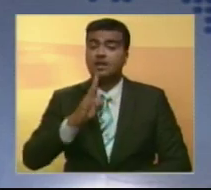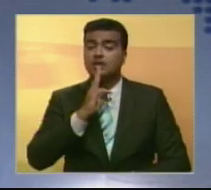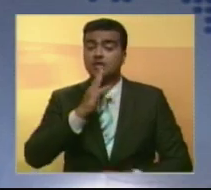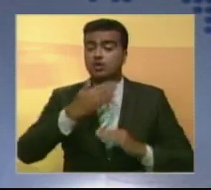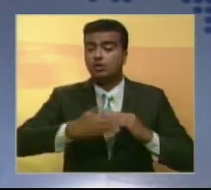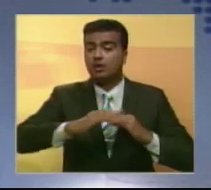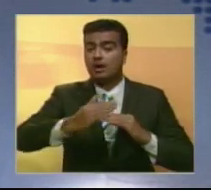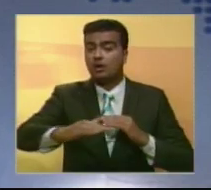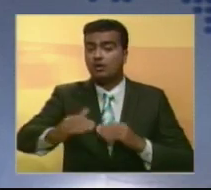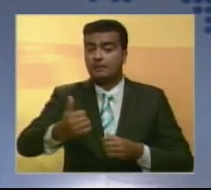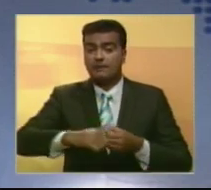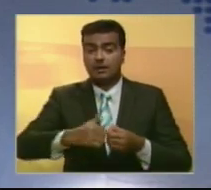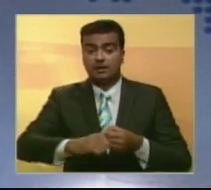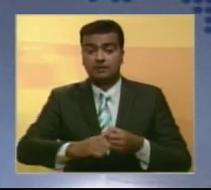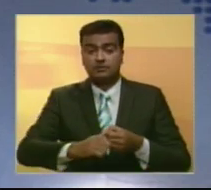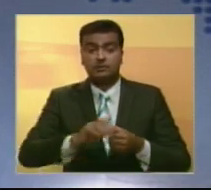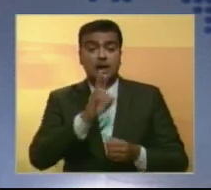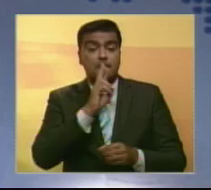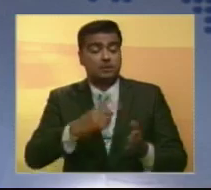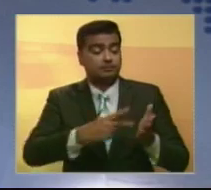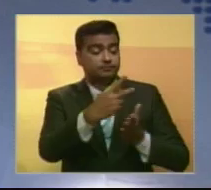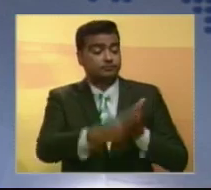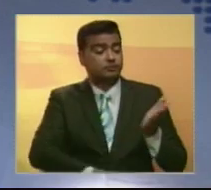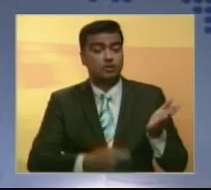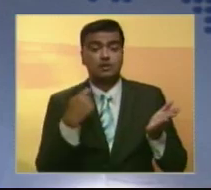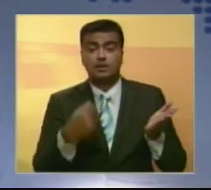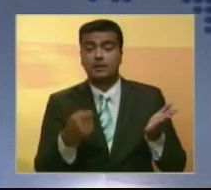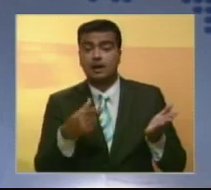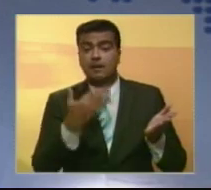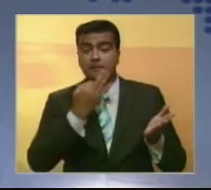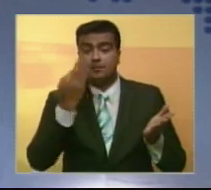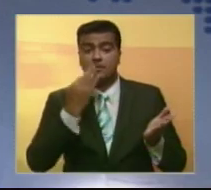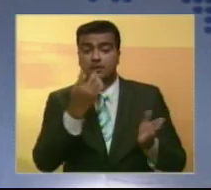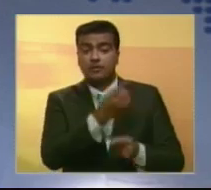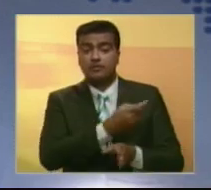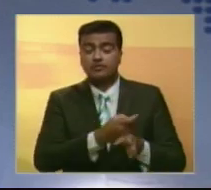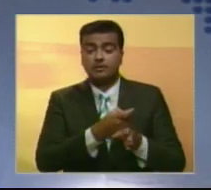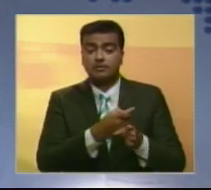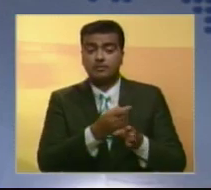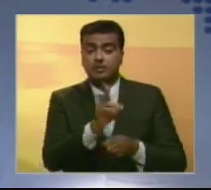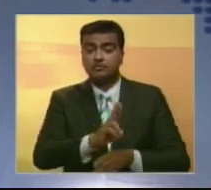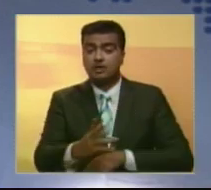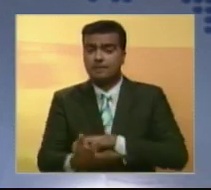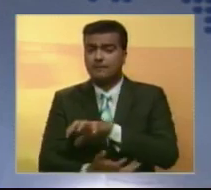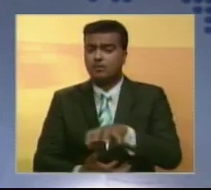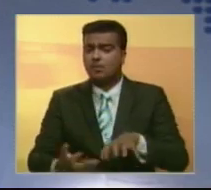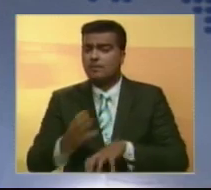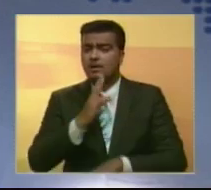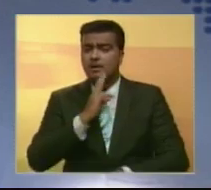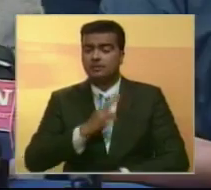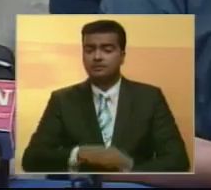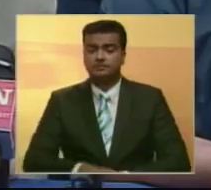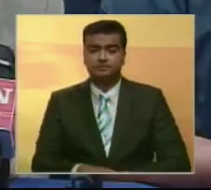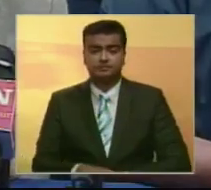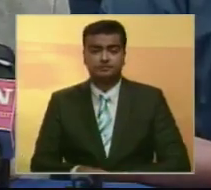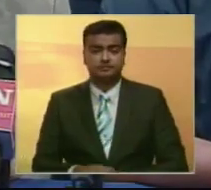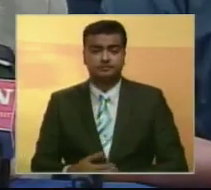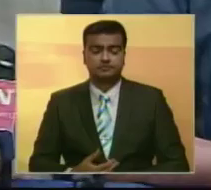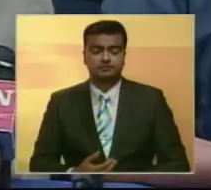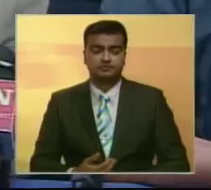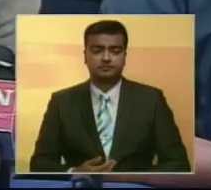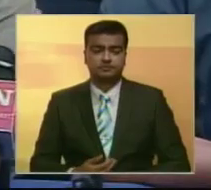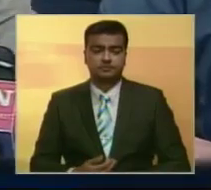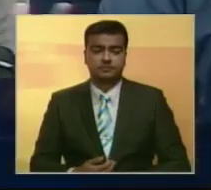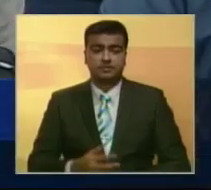respuestas sobre los proyectos y recursos aprobados por el Gobierno Nacional para manejar la crisis del agua en la región. Freddy